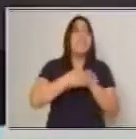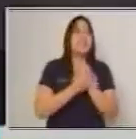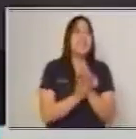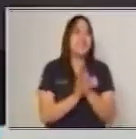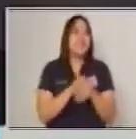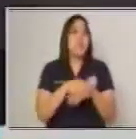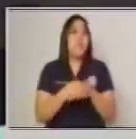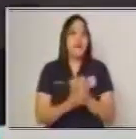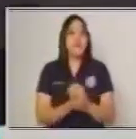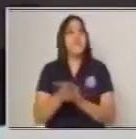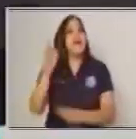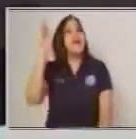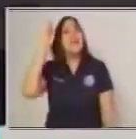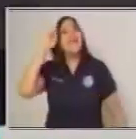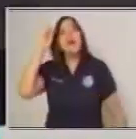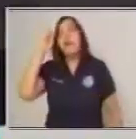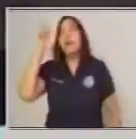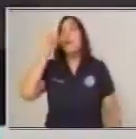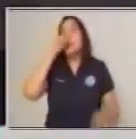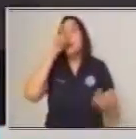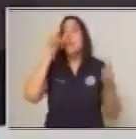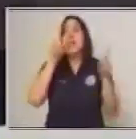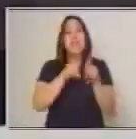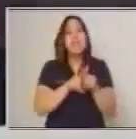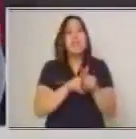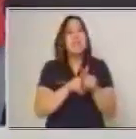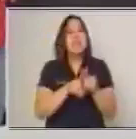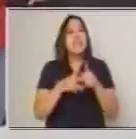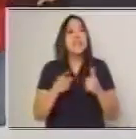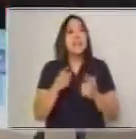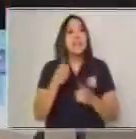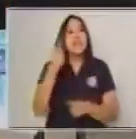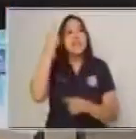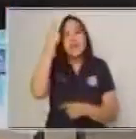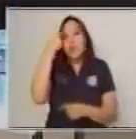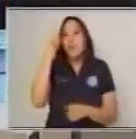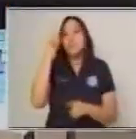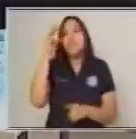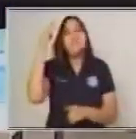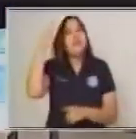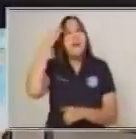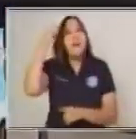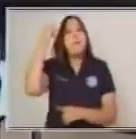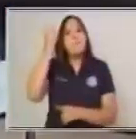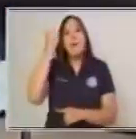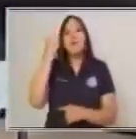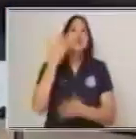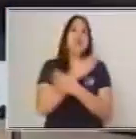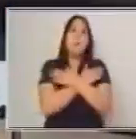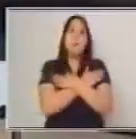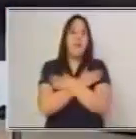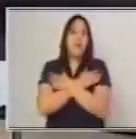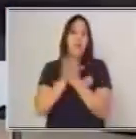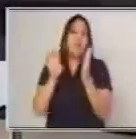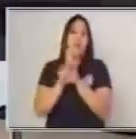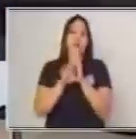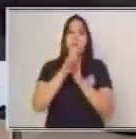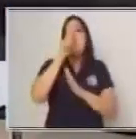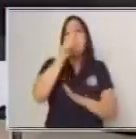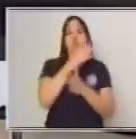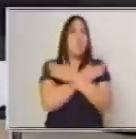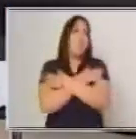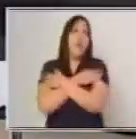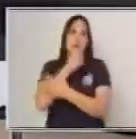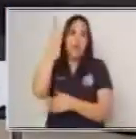manos. Recordemos también los días que conmemoramos en mayo, como por ejemplo el 1 de mayo, el Día del